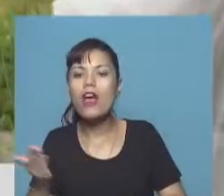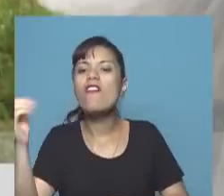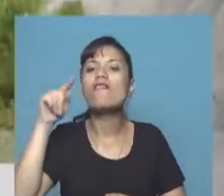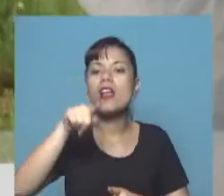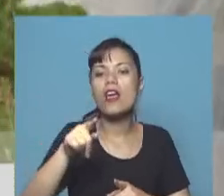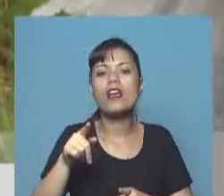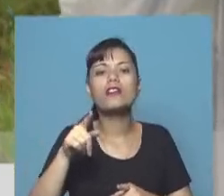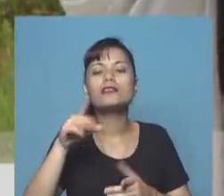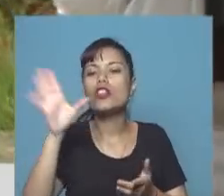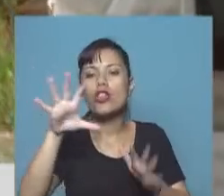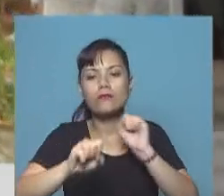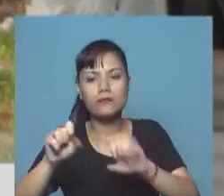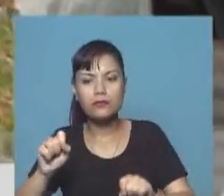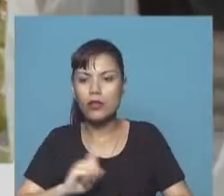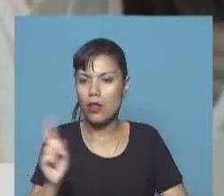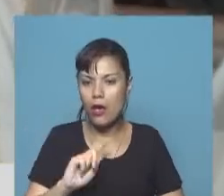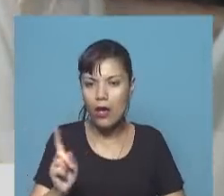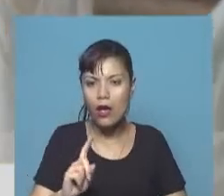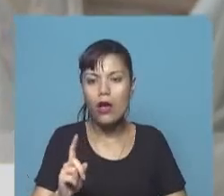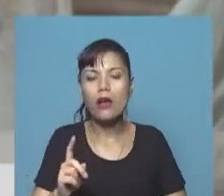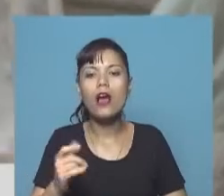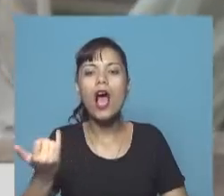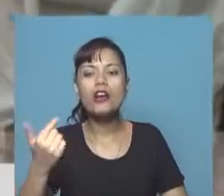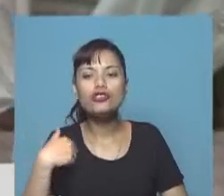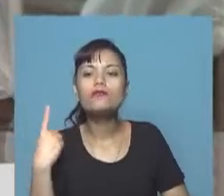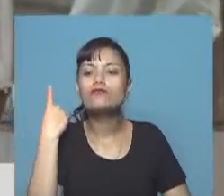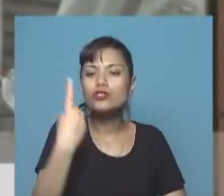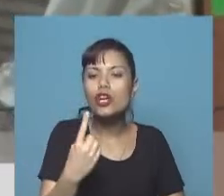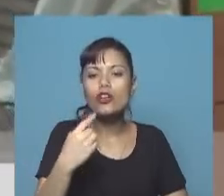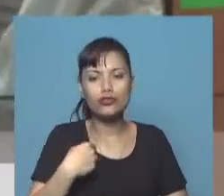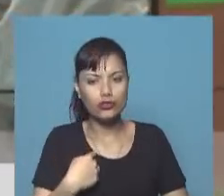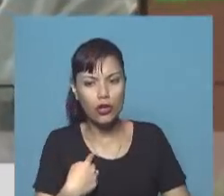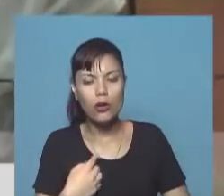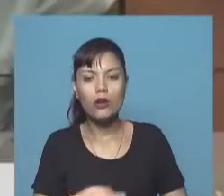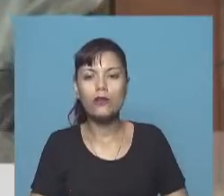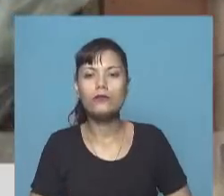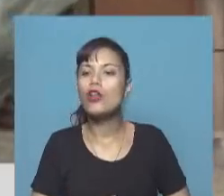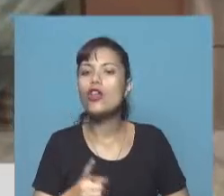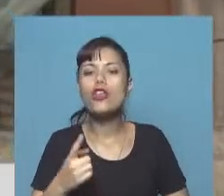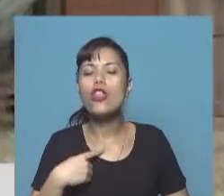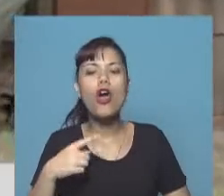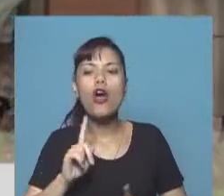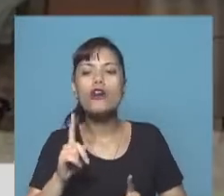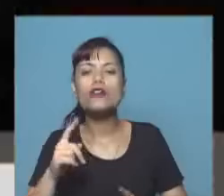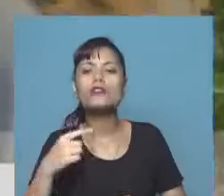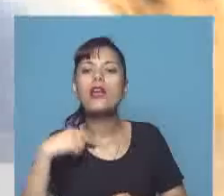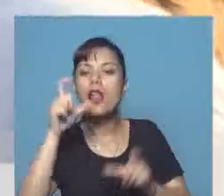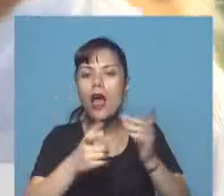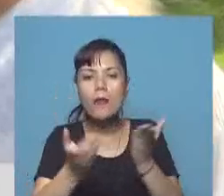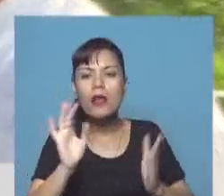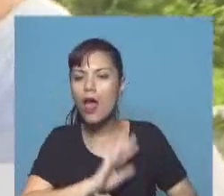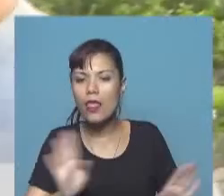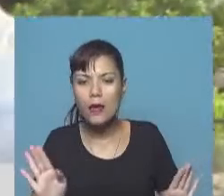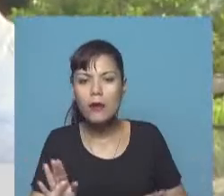mandate a la pirincha que están tomando todo. No, ¿entendés? Yo vine solamente yo. Nosotros no estamos ni para Tacé ni para nosotros, somos de la gente, nada